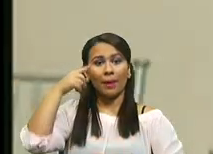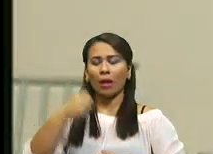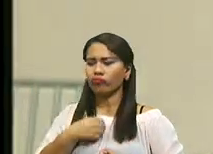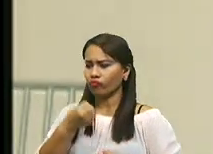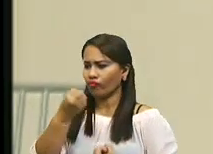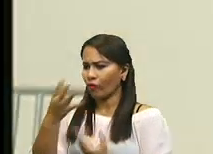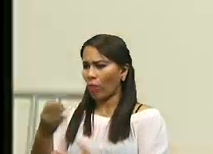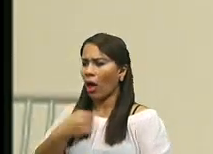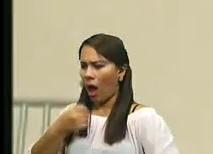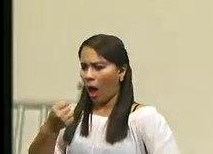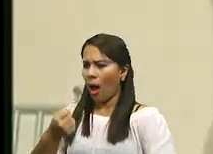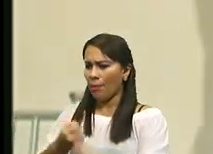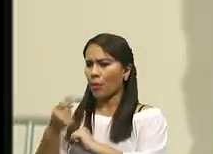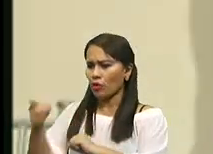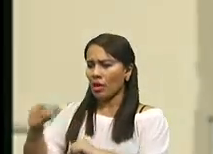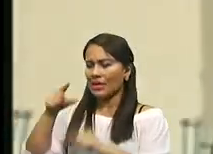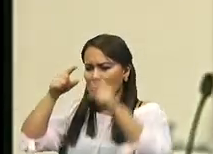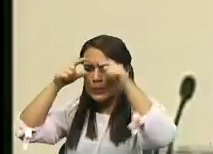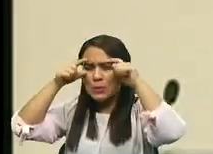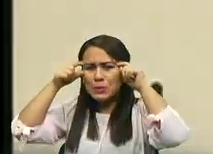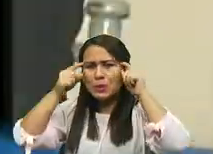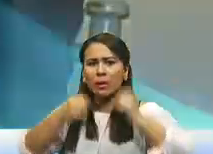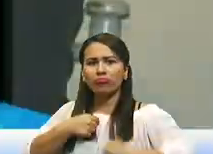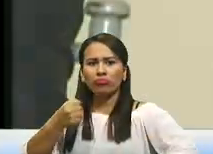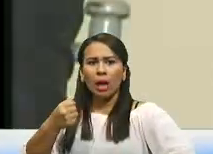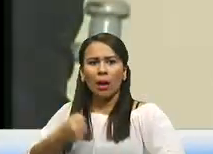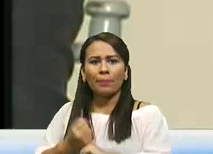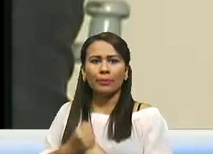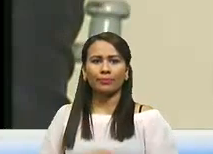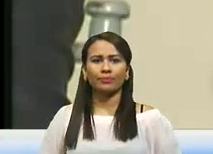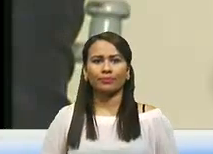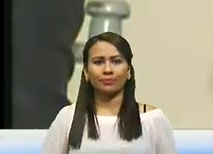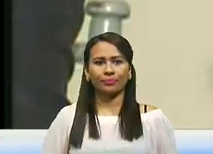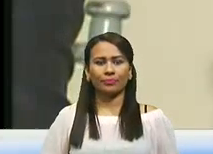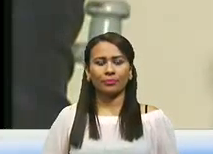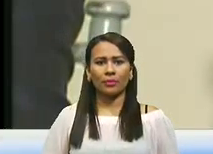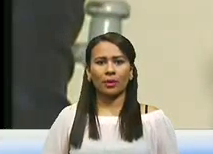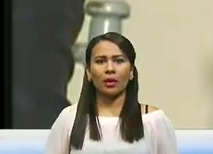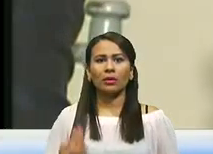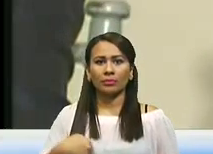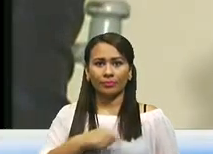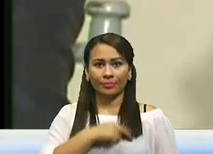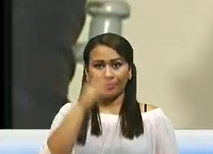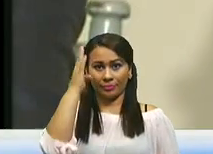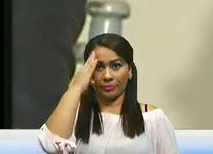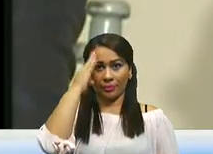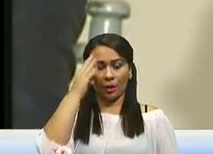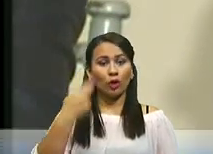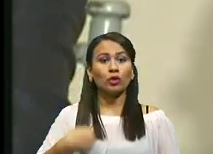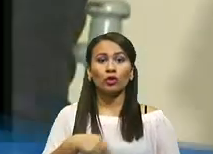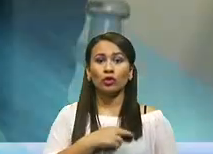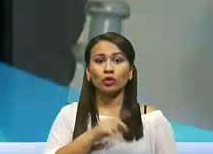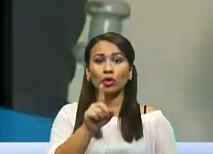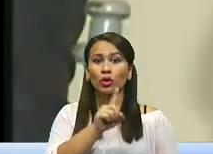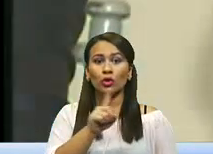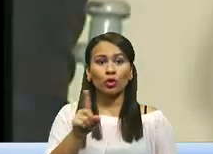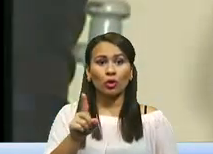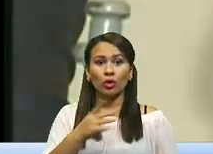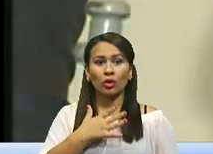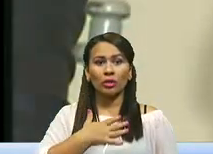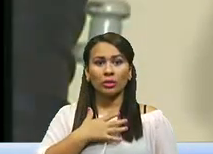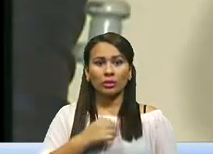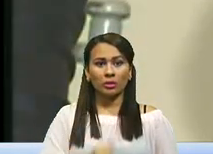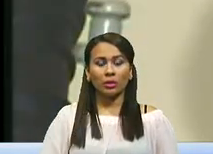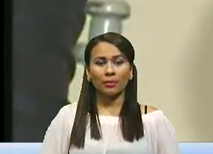apoyo oficial a la candidatura de Guillermo Lasso. Lo hacemos porque no estamos ante una